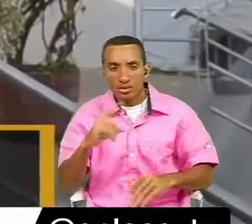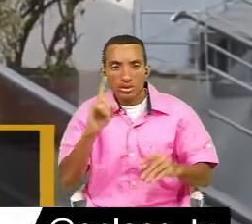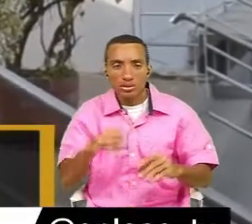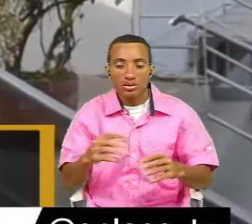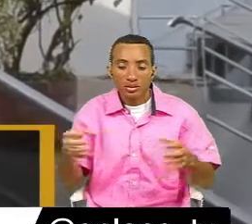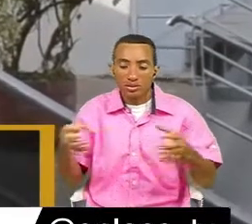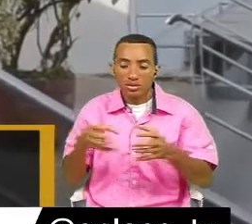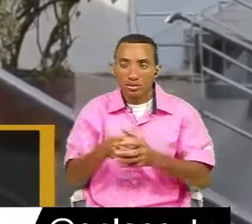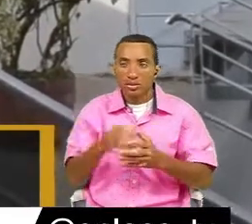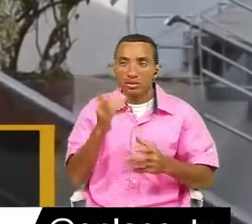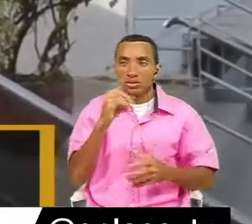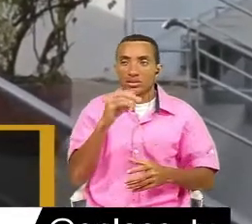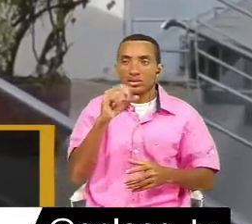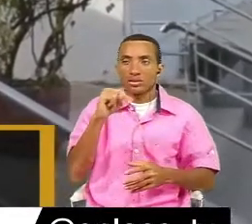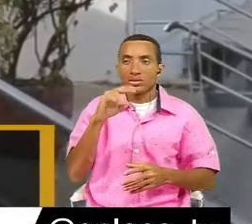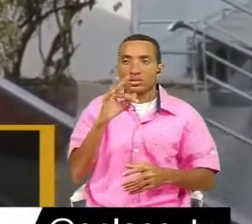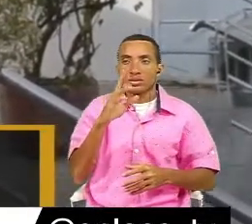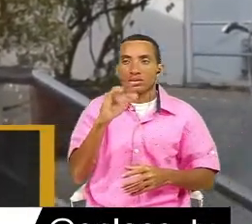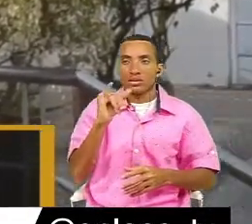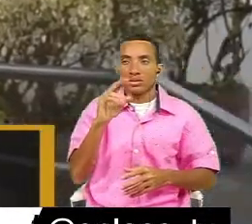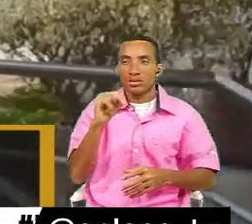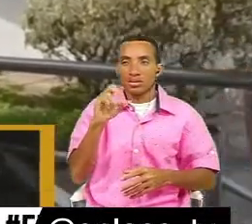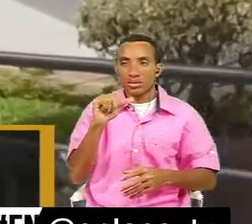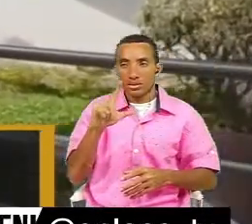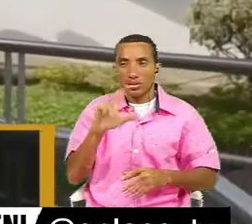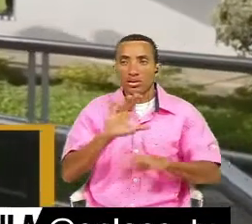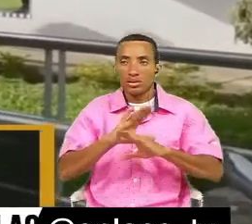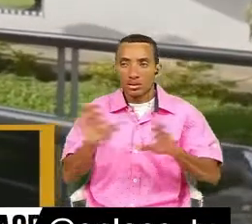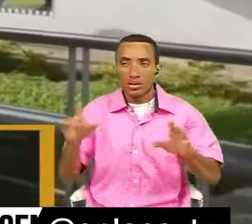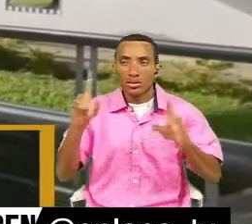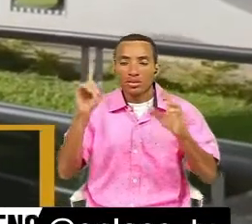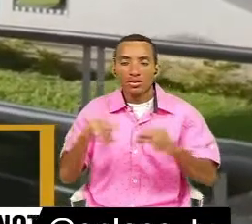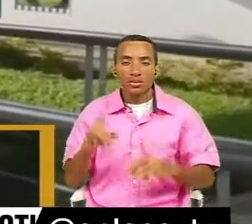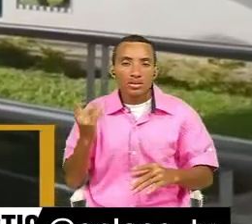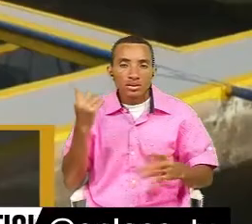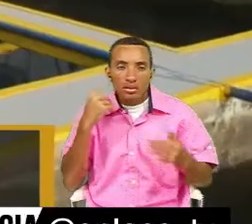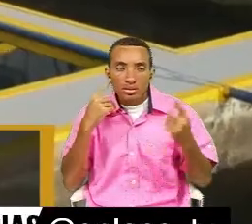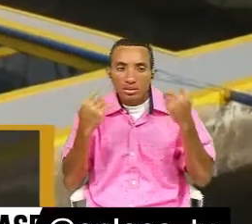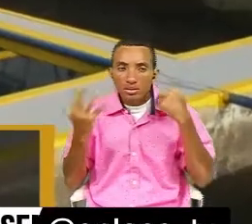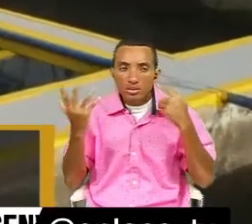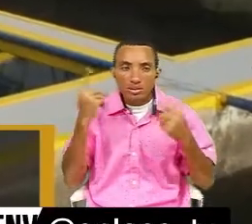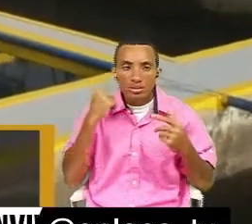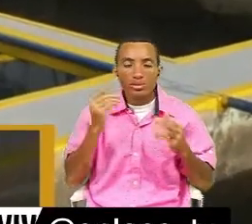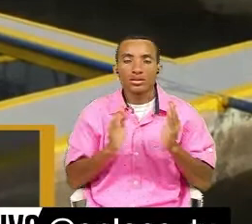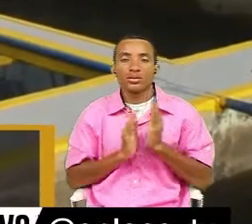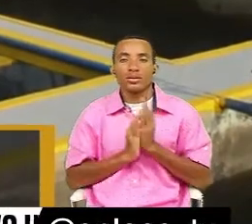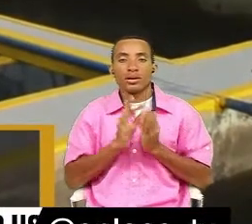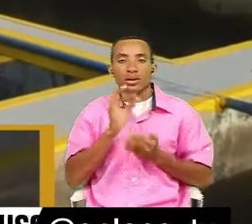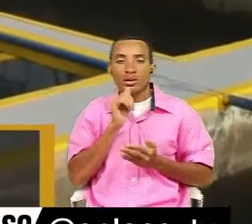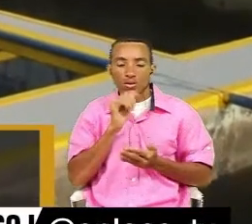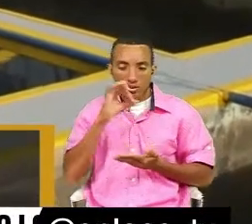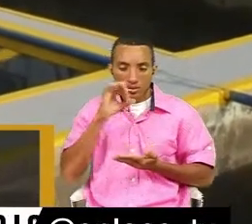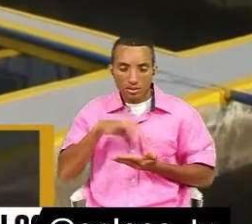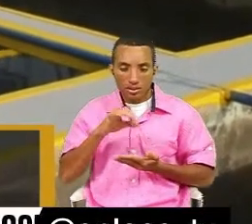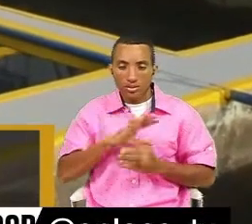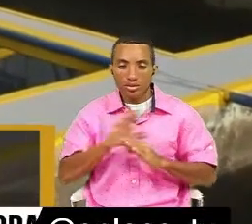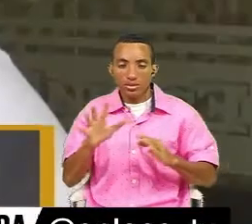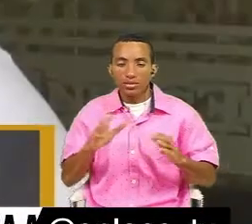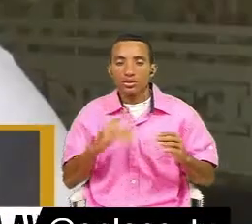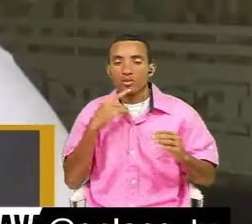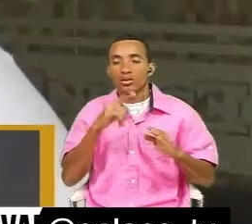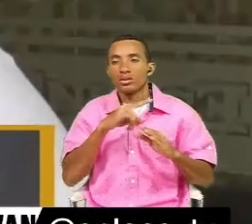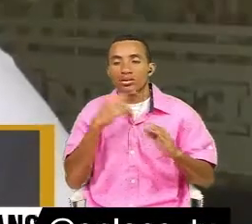de Sintraenal y se diera cuenta que muchos ciudadanos en Barranca Bermeja están escuchando el rumor de que Aguas de Barranca Bermeja va en camino de una liquidación y una